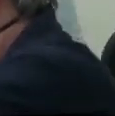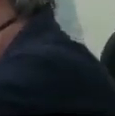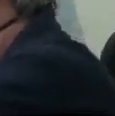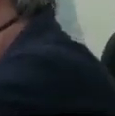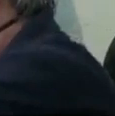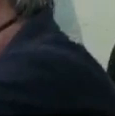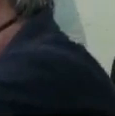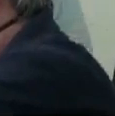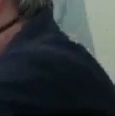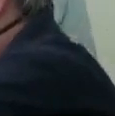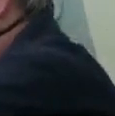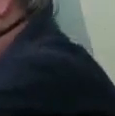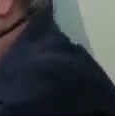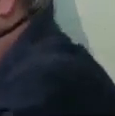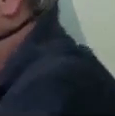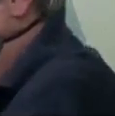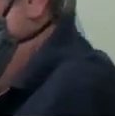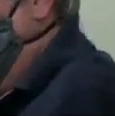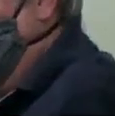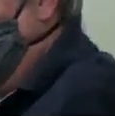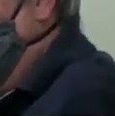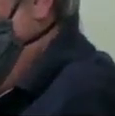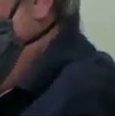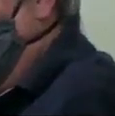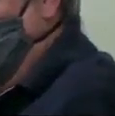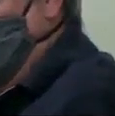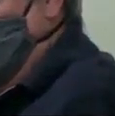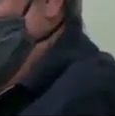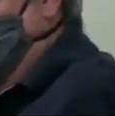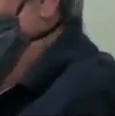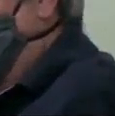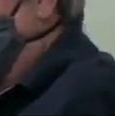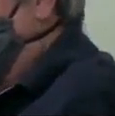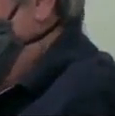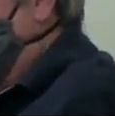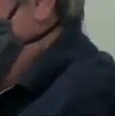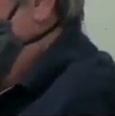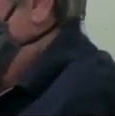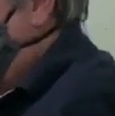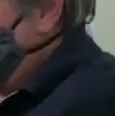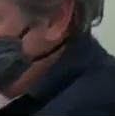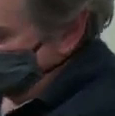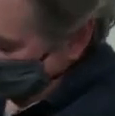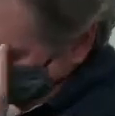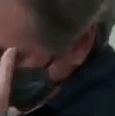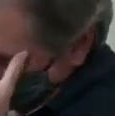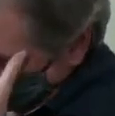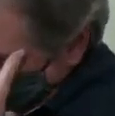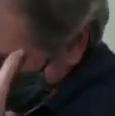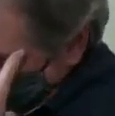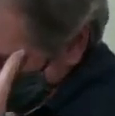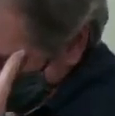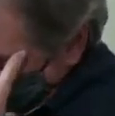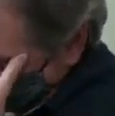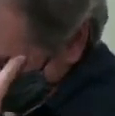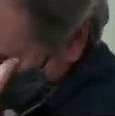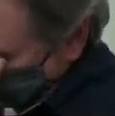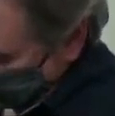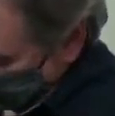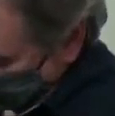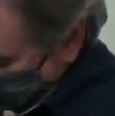perdón. Hubo un cambio drástico en esta curva de infectados porque se presentaron